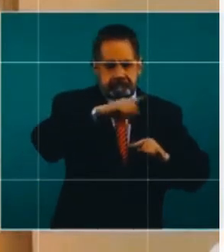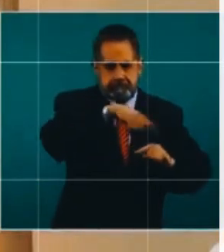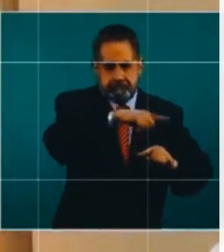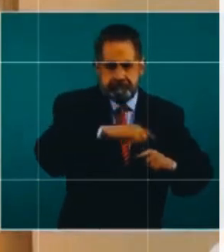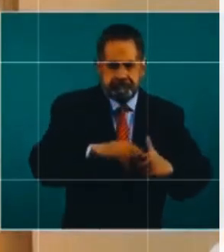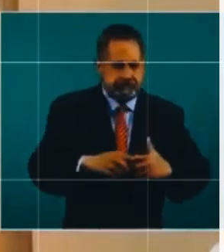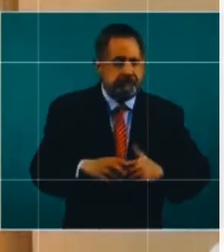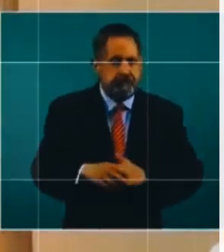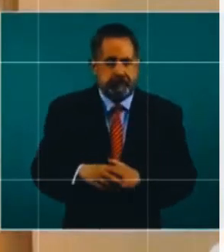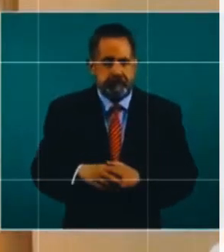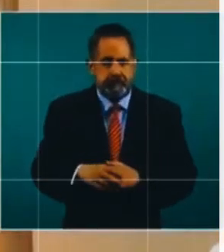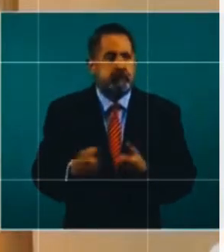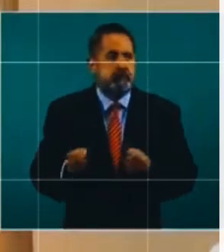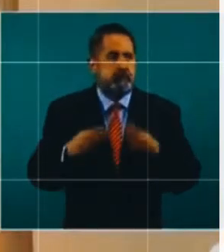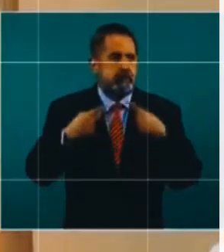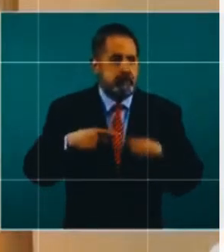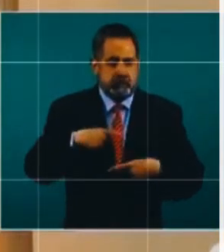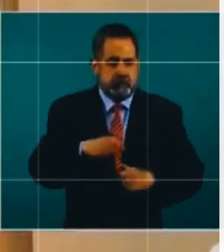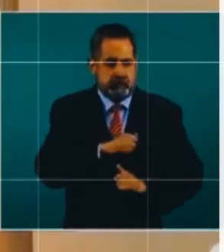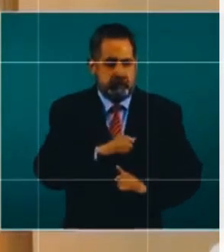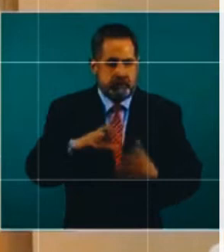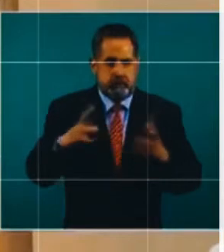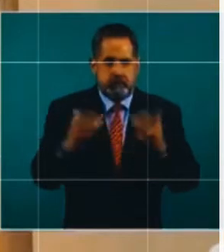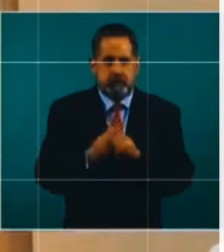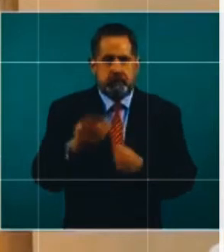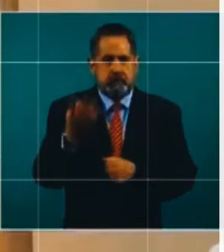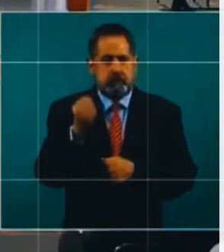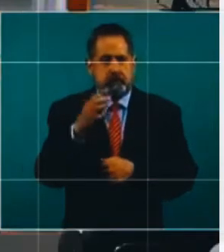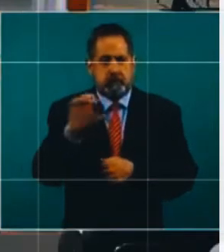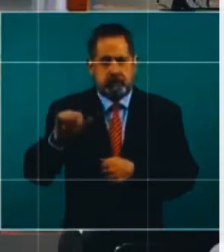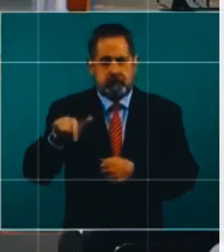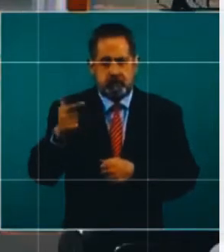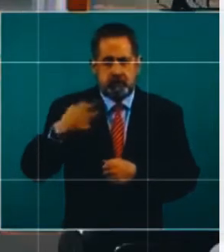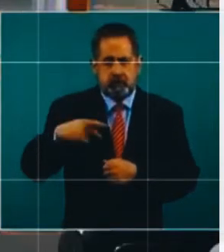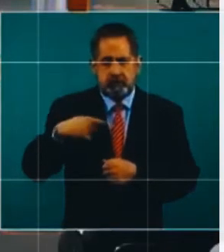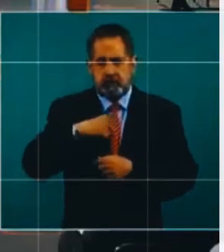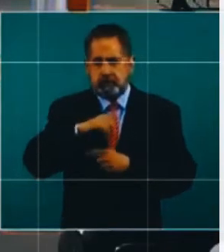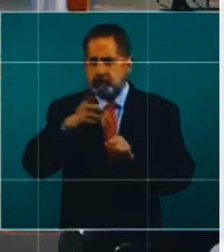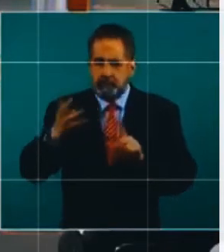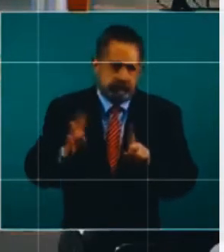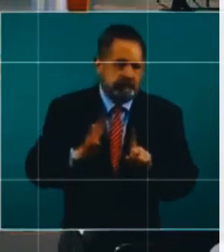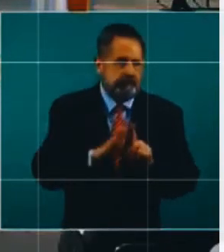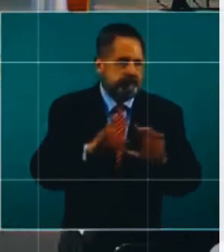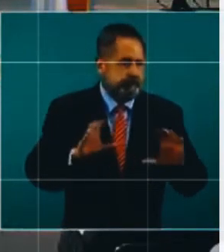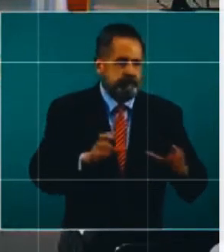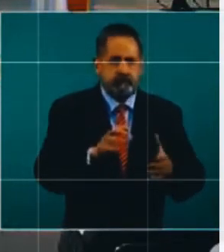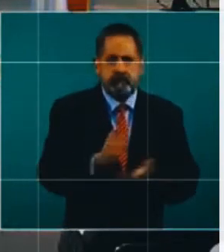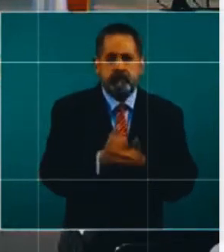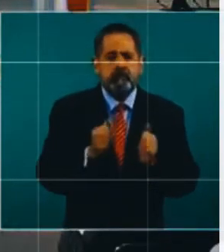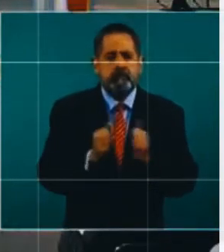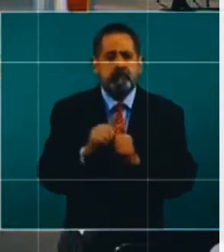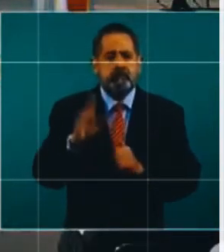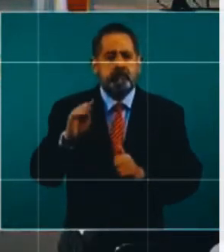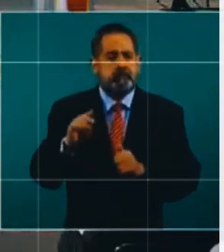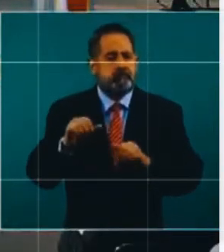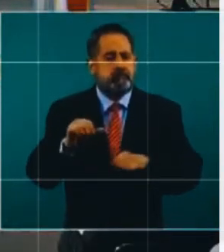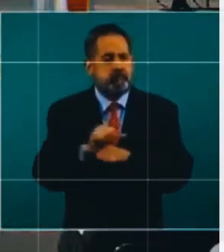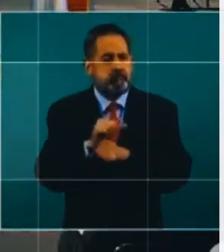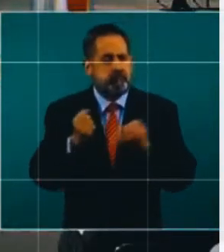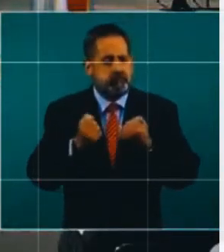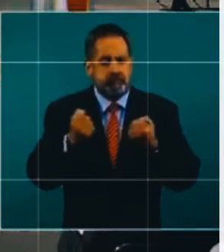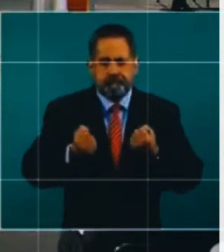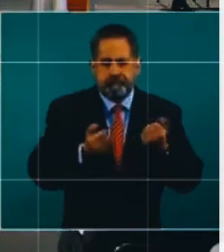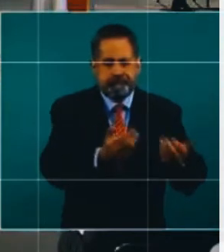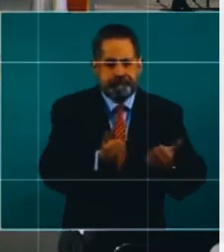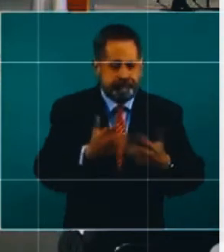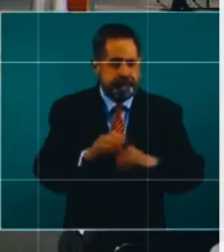El efectivo que empleamos fueron 912 elementos, 90 vehículos. Adelante, por favor. Eso